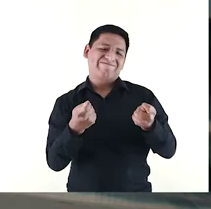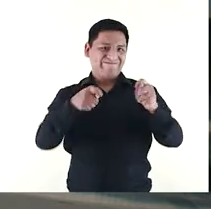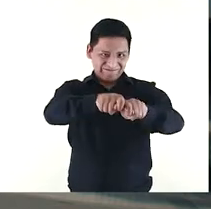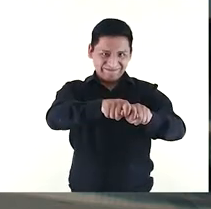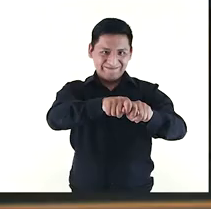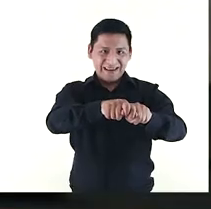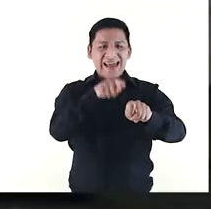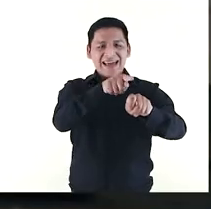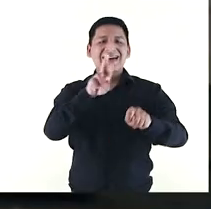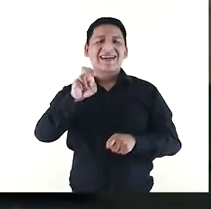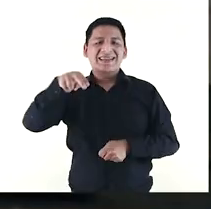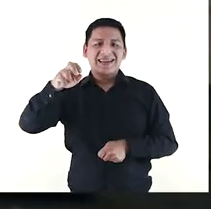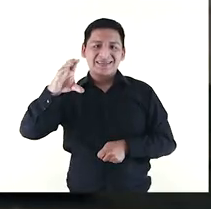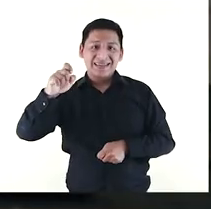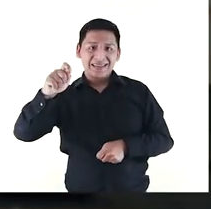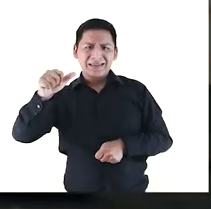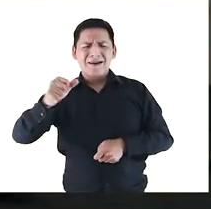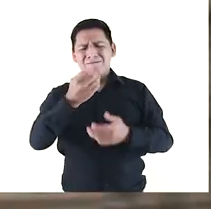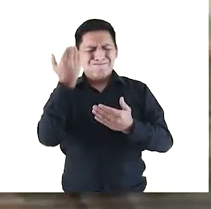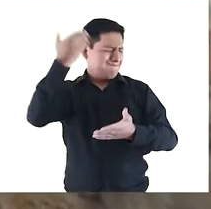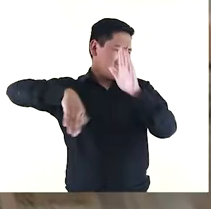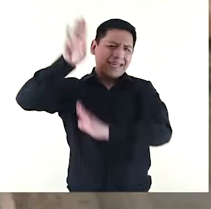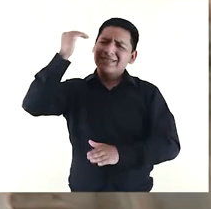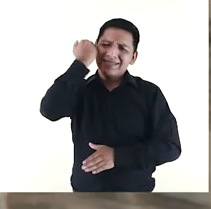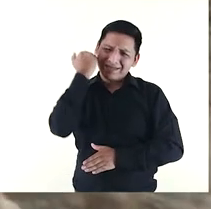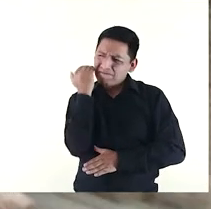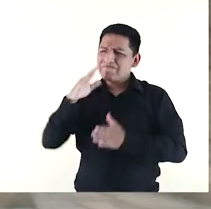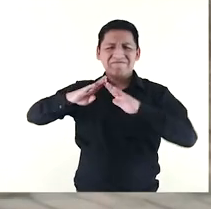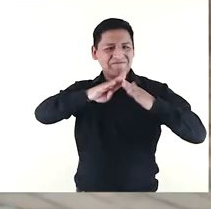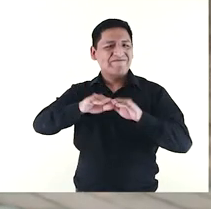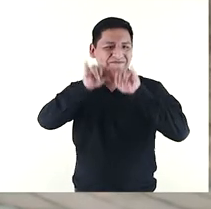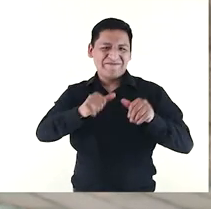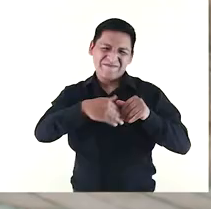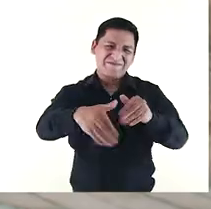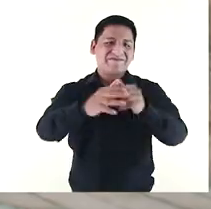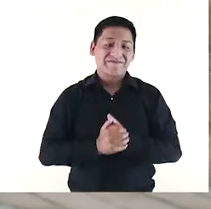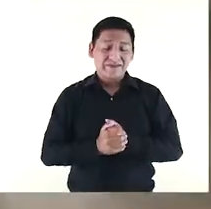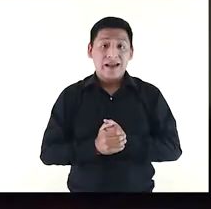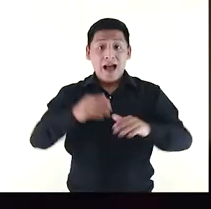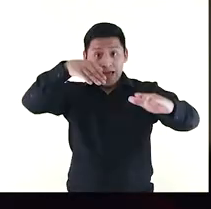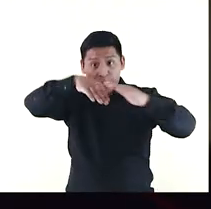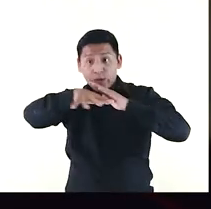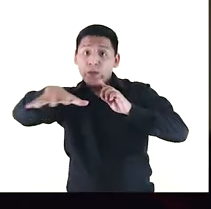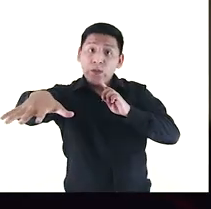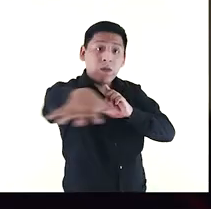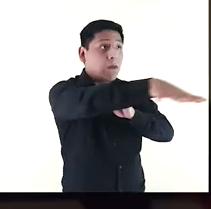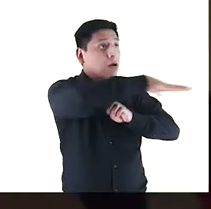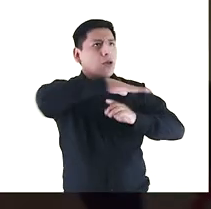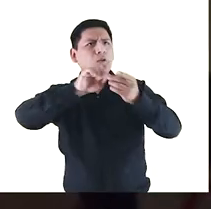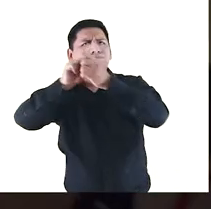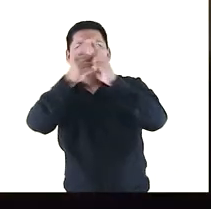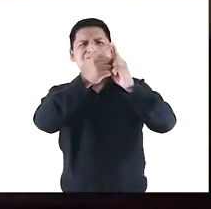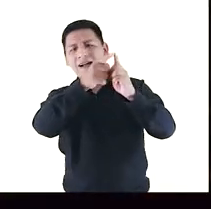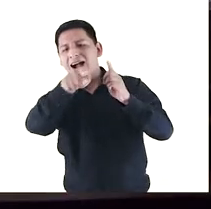hoy clausurada, de estilo renacentista, que es la más antigua que ha quedado en la ciudad de aquella época. Por dentro, la